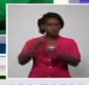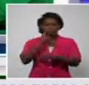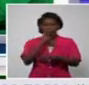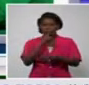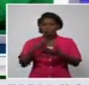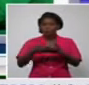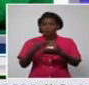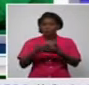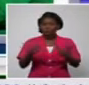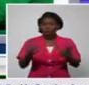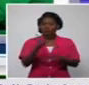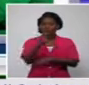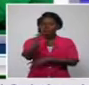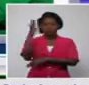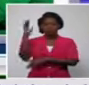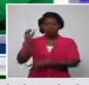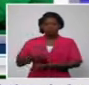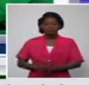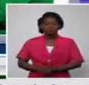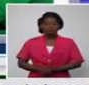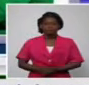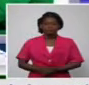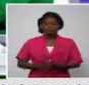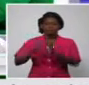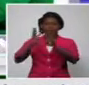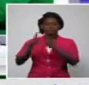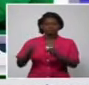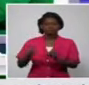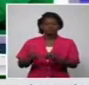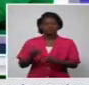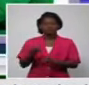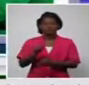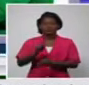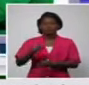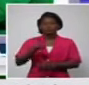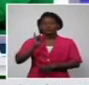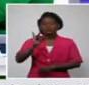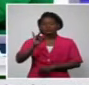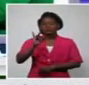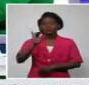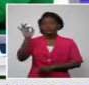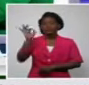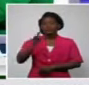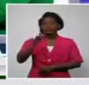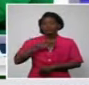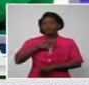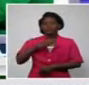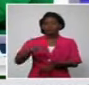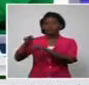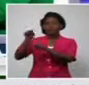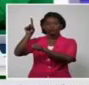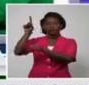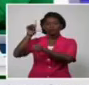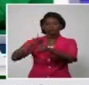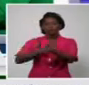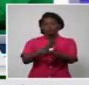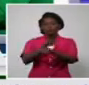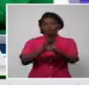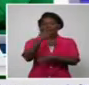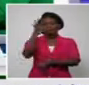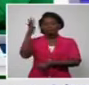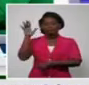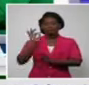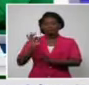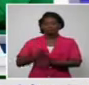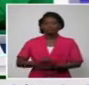acumulado, el 10,07% tienen fuente de infección en el extranjero, y hay que decir